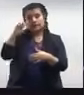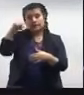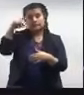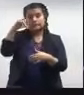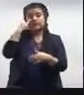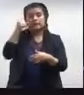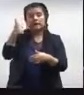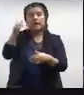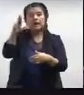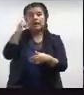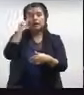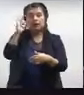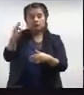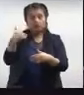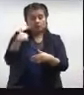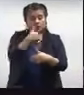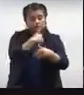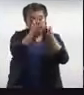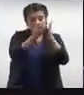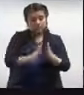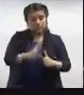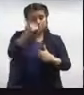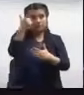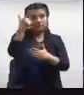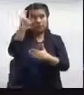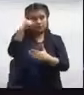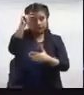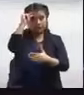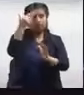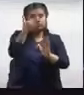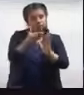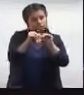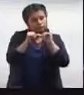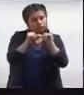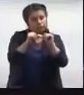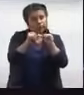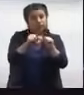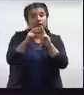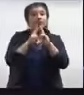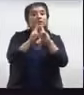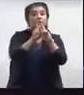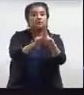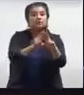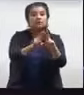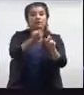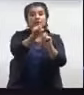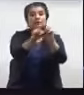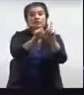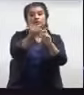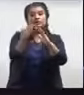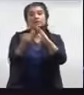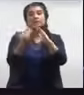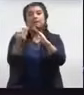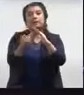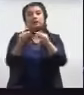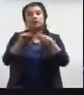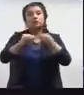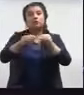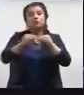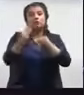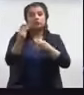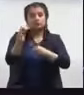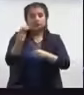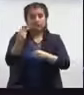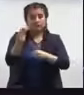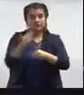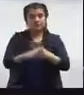la palabra al ministro de Gobernación para que continúe respondiendo la pregunta básica número